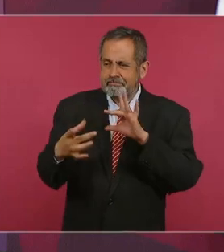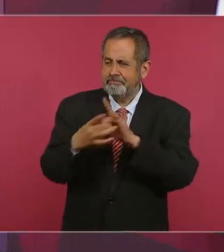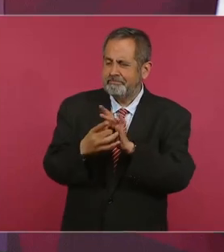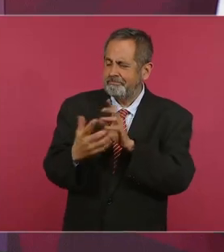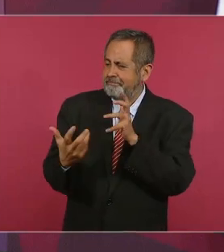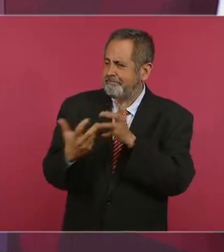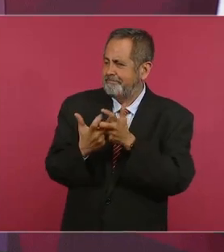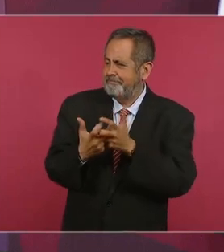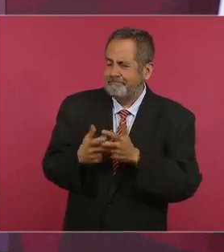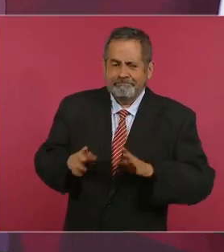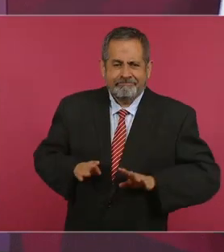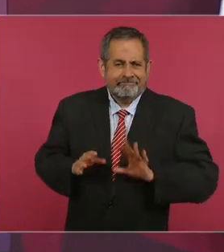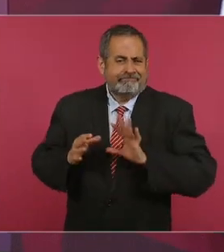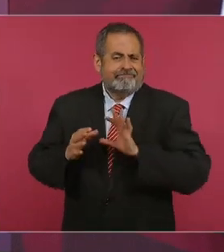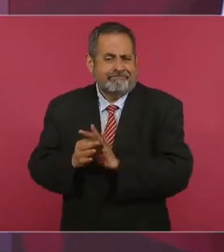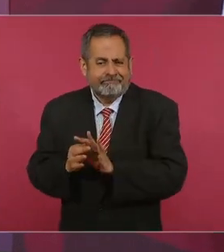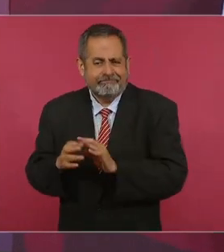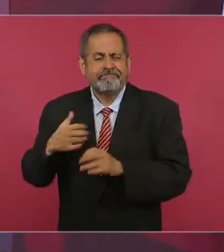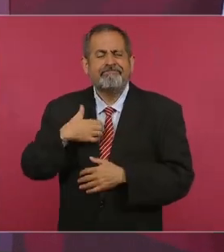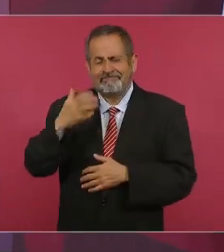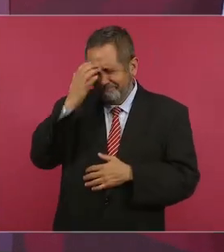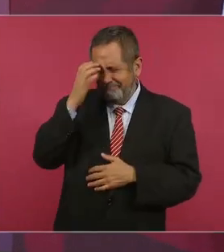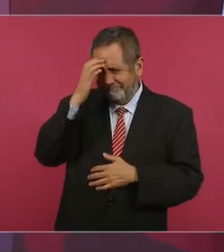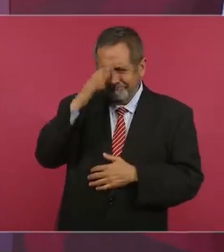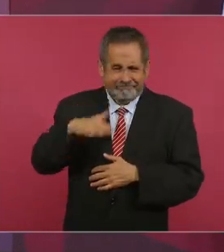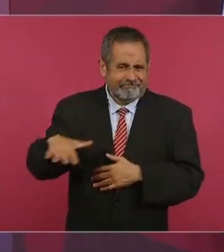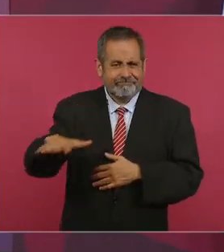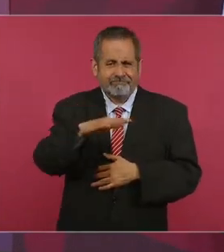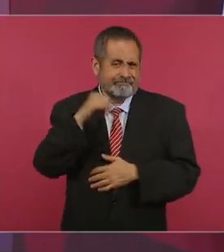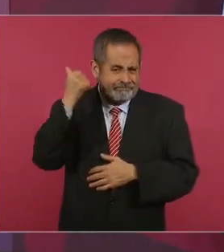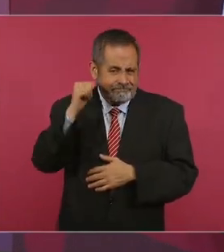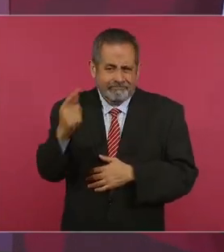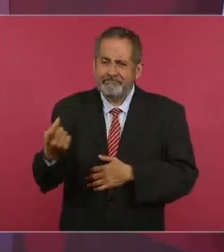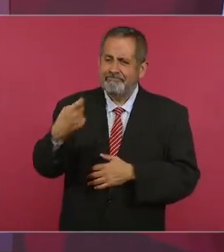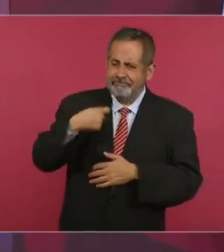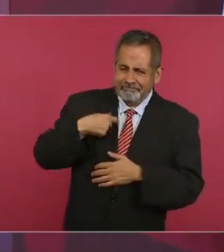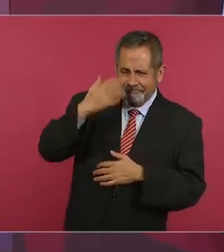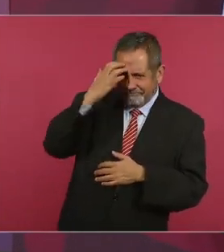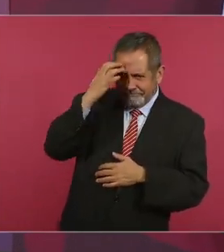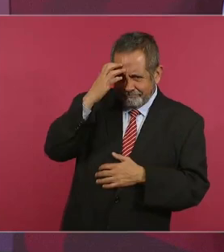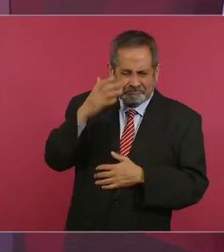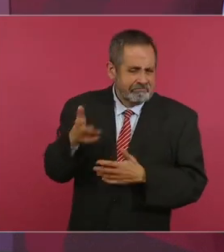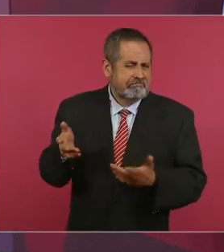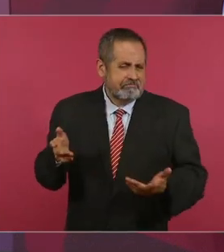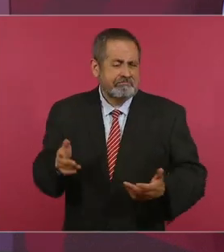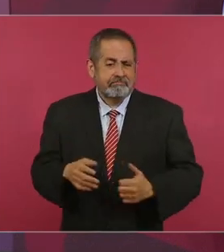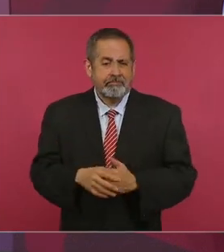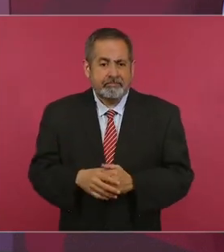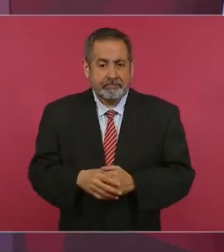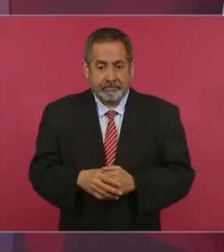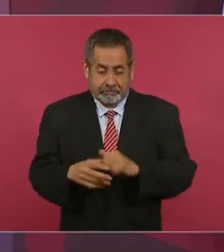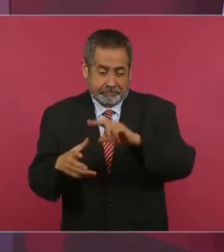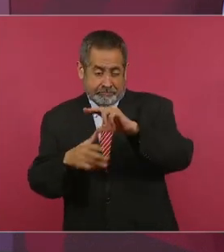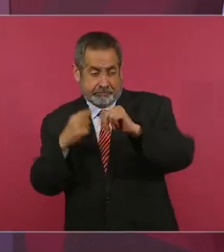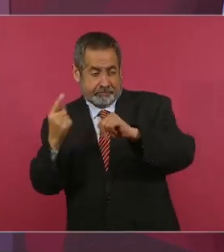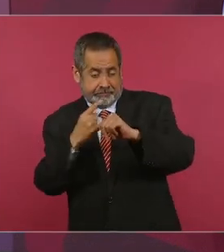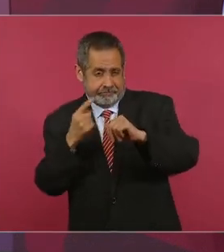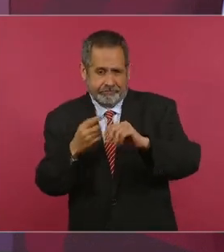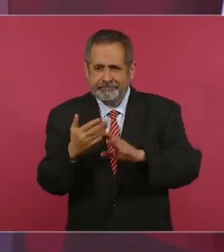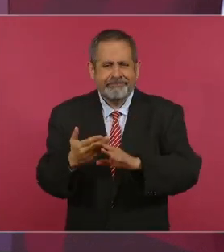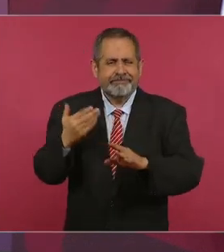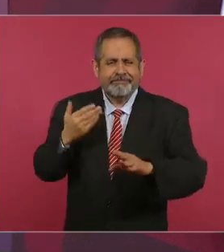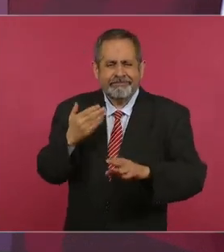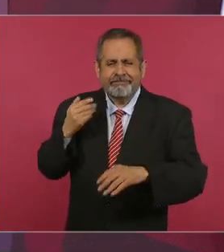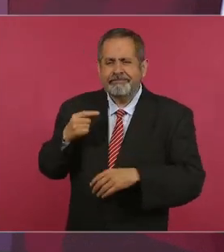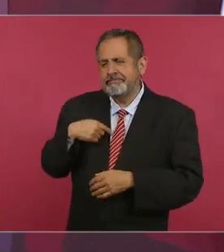identificación. Conozco mucho a la gente de Acapulco, me conocen. Antes de esto, ya